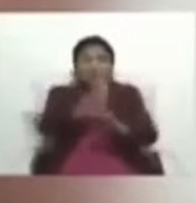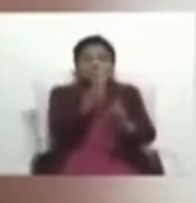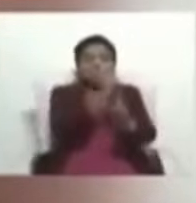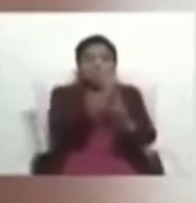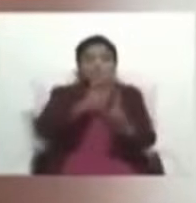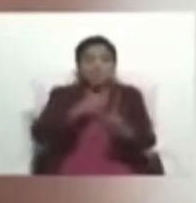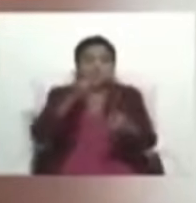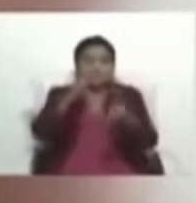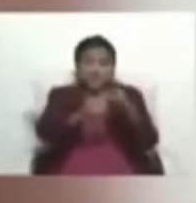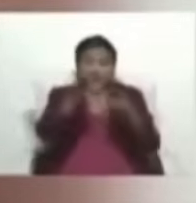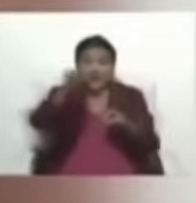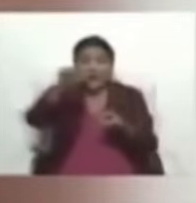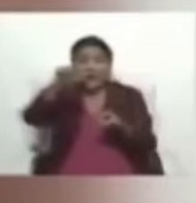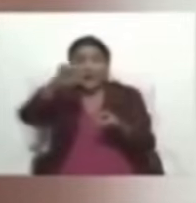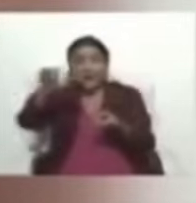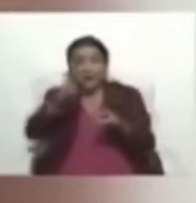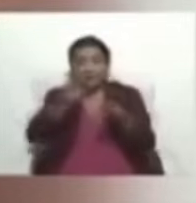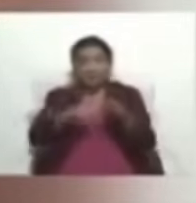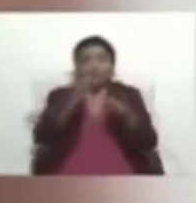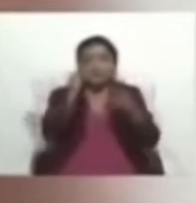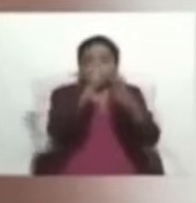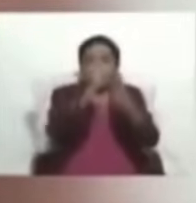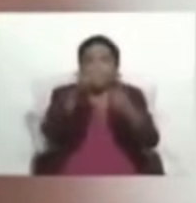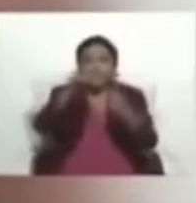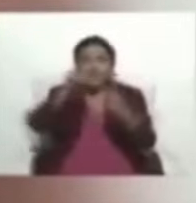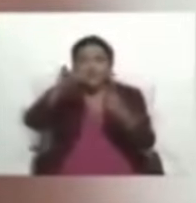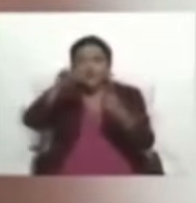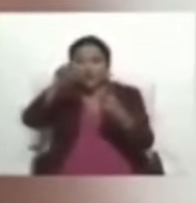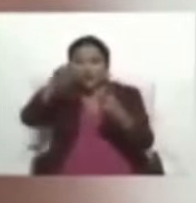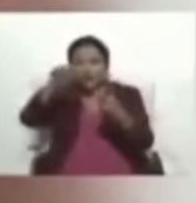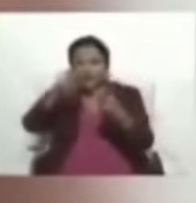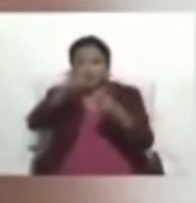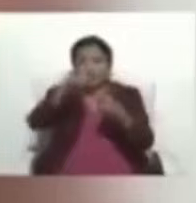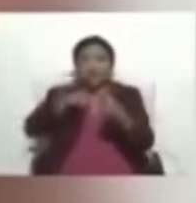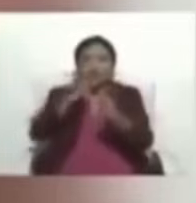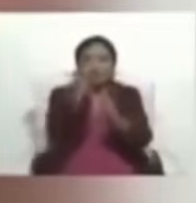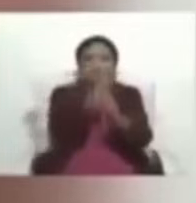homicidio de Carlos Molnar y Tyron González Canserbero.